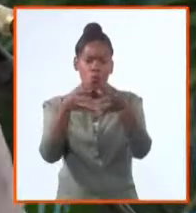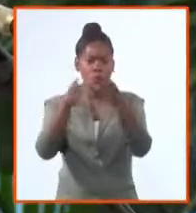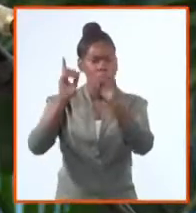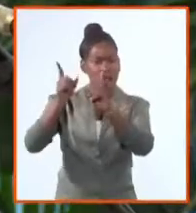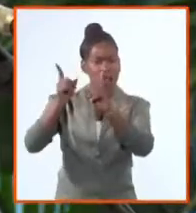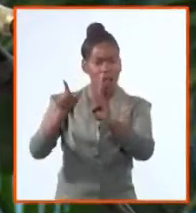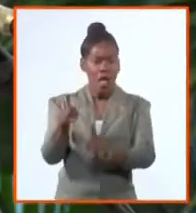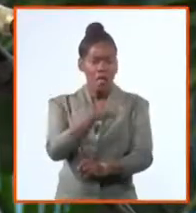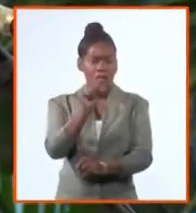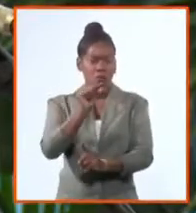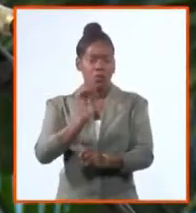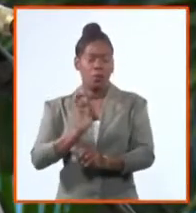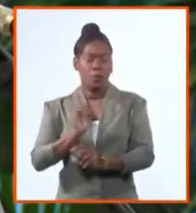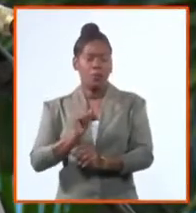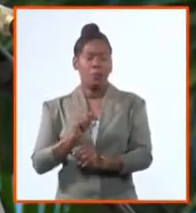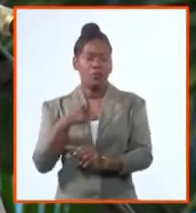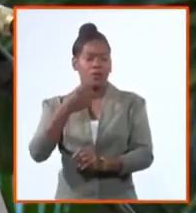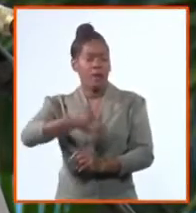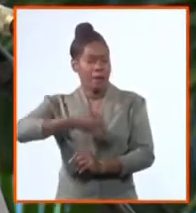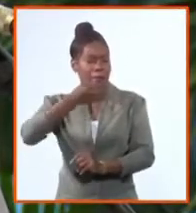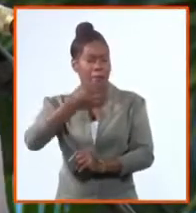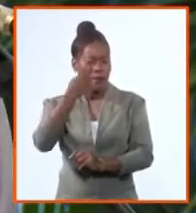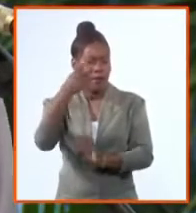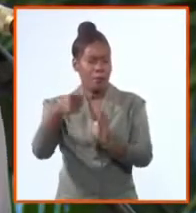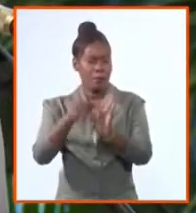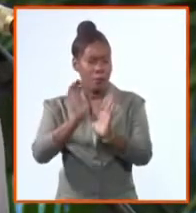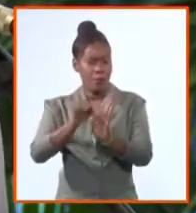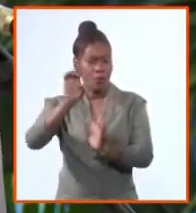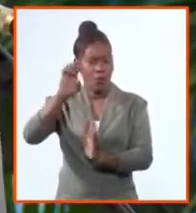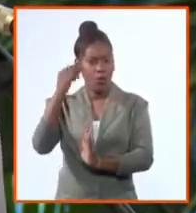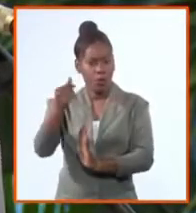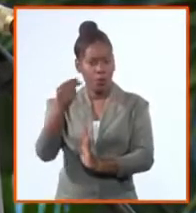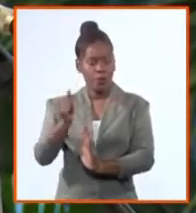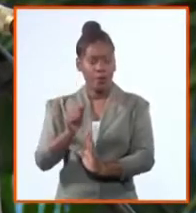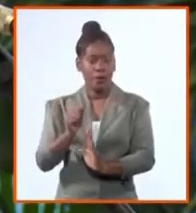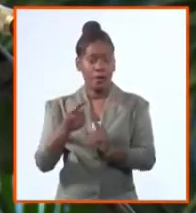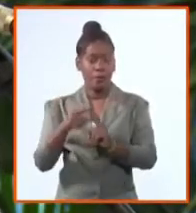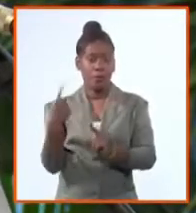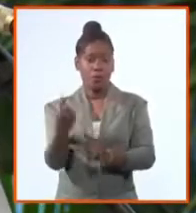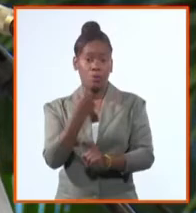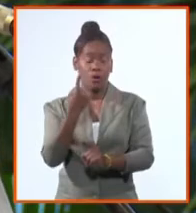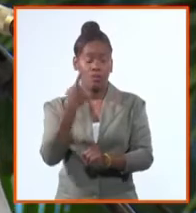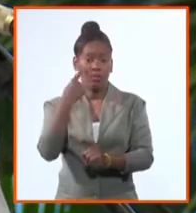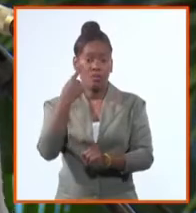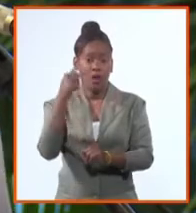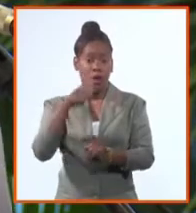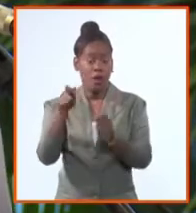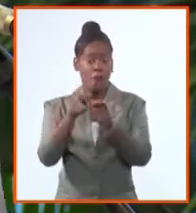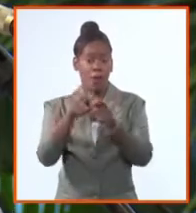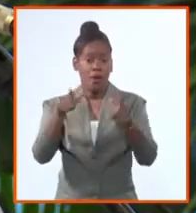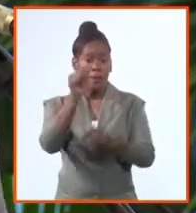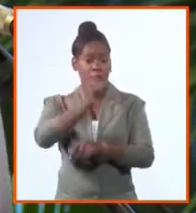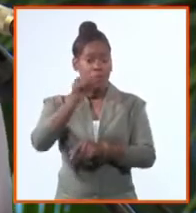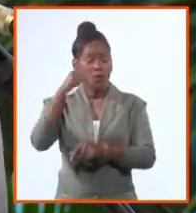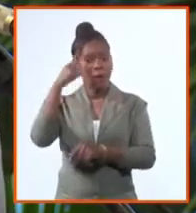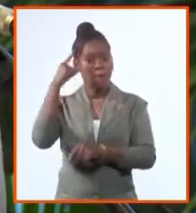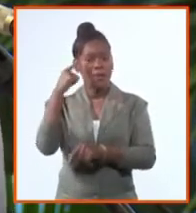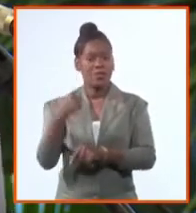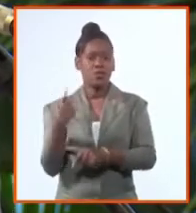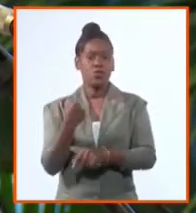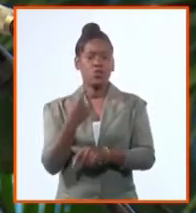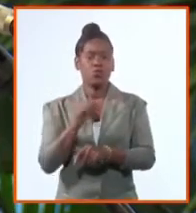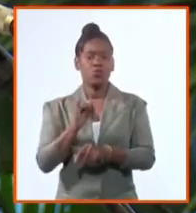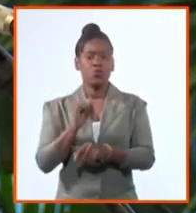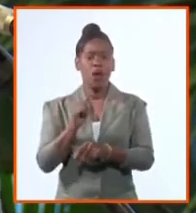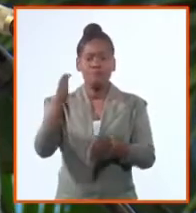tanto internamente, pero sí externamente, es la tendencia a decir que estamos en un segundo periodo especial. Y compañeros, no es así, los